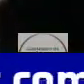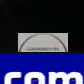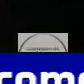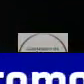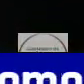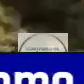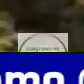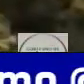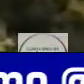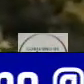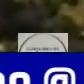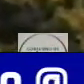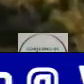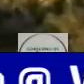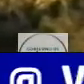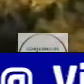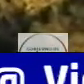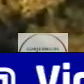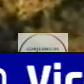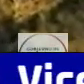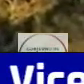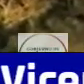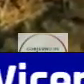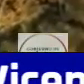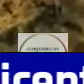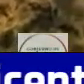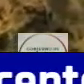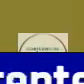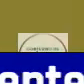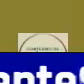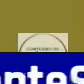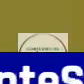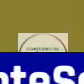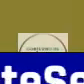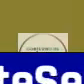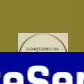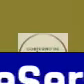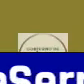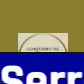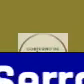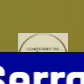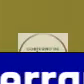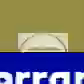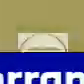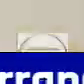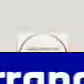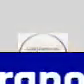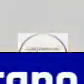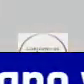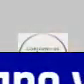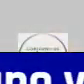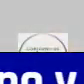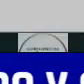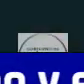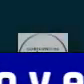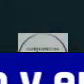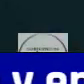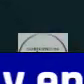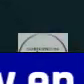como Sembrando Vida. El Tren Maya es una vía de esperanza, inclusión y equidad, con respeto al medio ambiente.